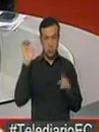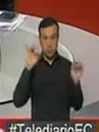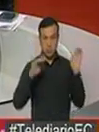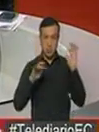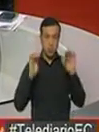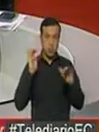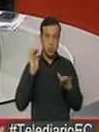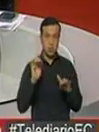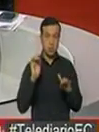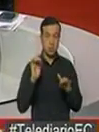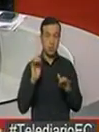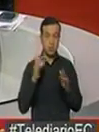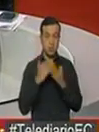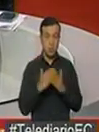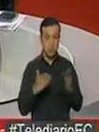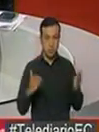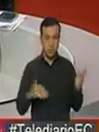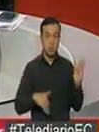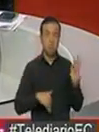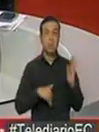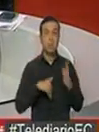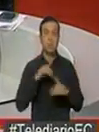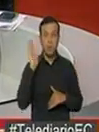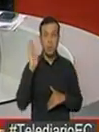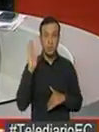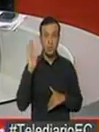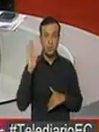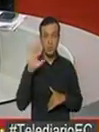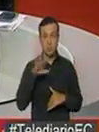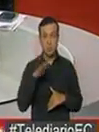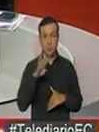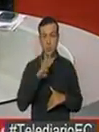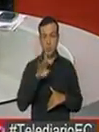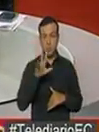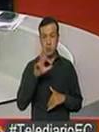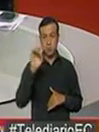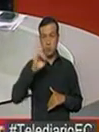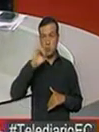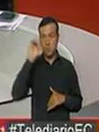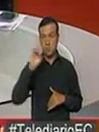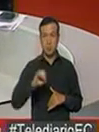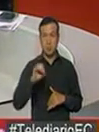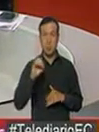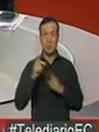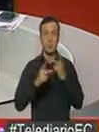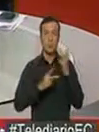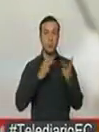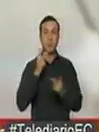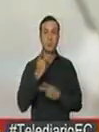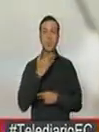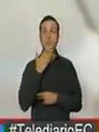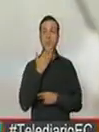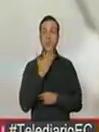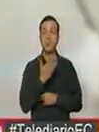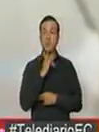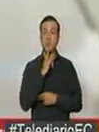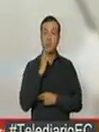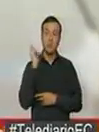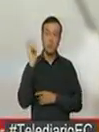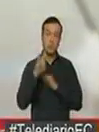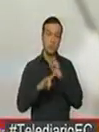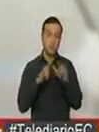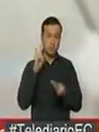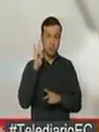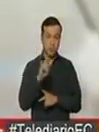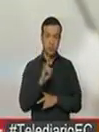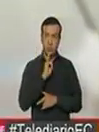pero sigue siendo el rubro más alto, alrededor de un 43% de visitantes que provienen de los Estados Unidos de Norteamérica